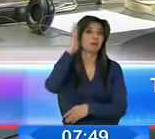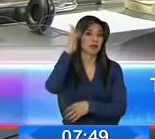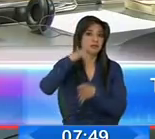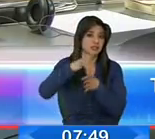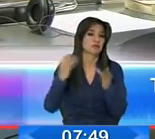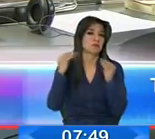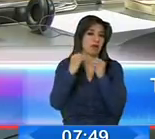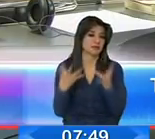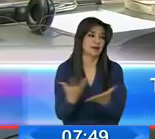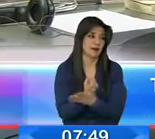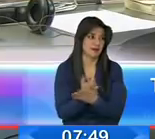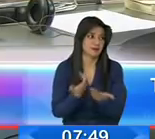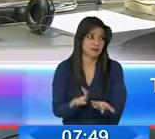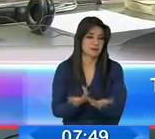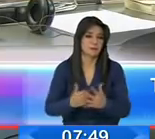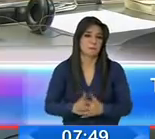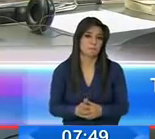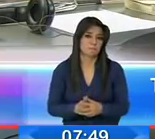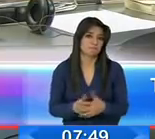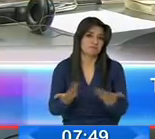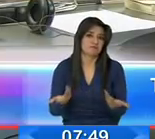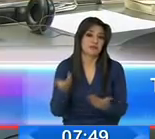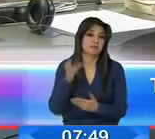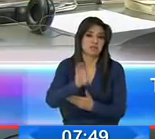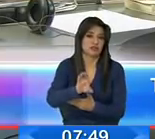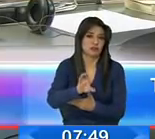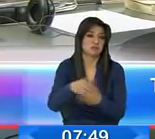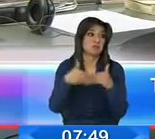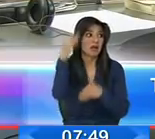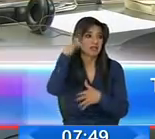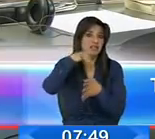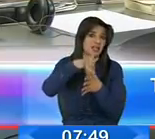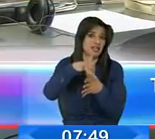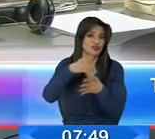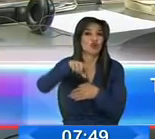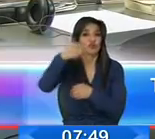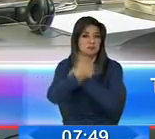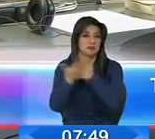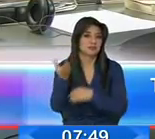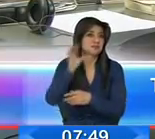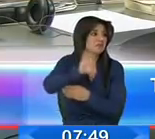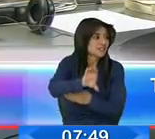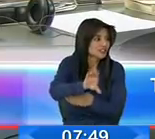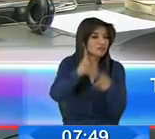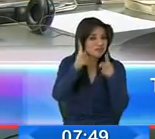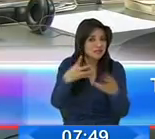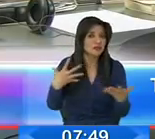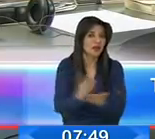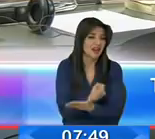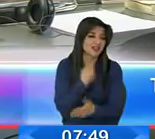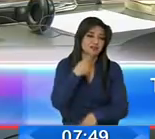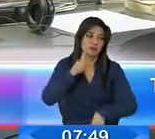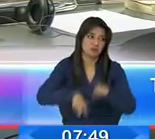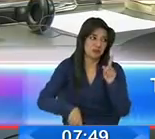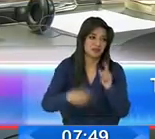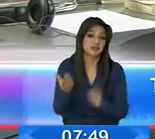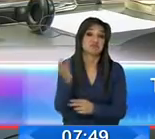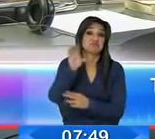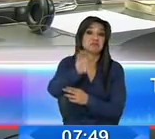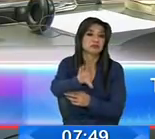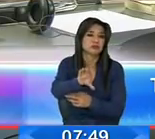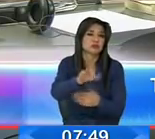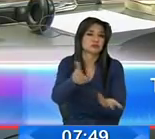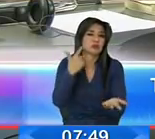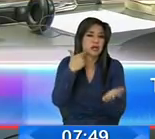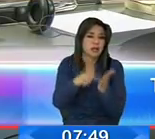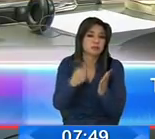ganancia esperada, porque nadie va a invertir a mayor riesgo con la misma ganancia esperada que una inversión más segura, por ejemplo,